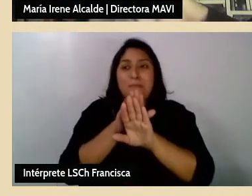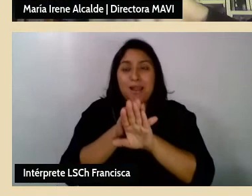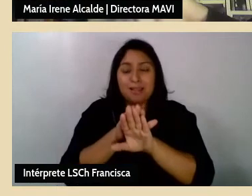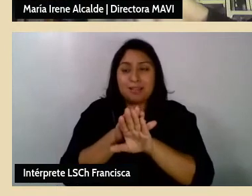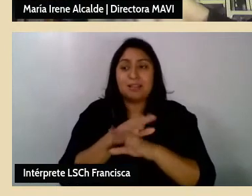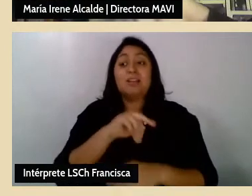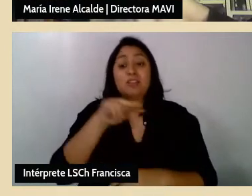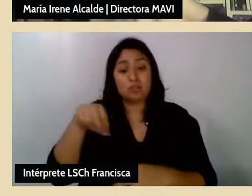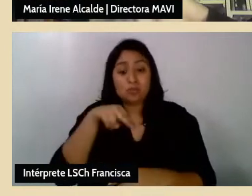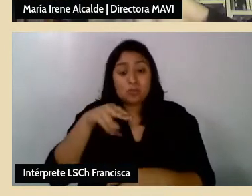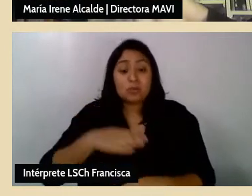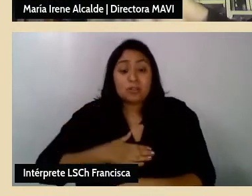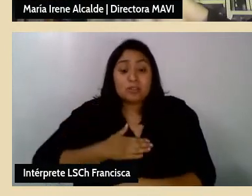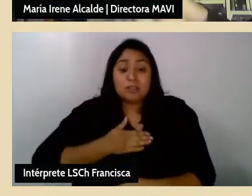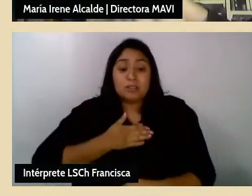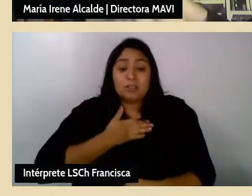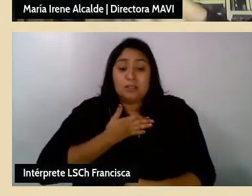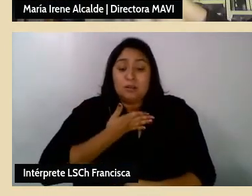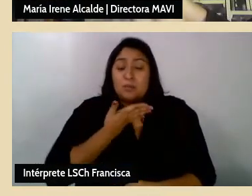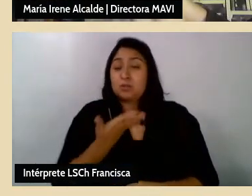muy emocionados de que